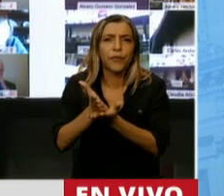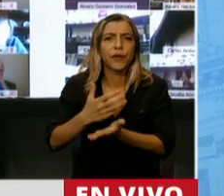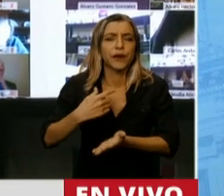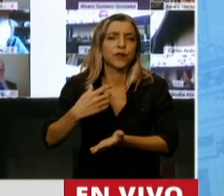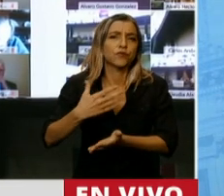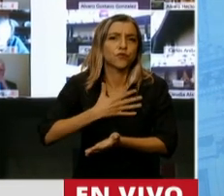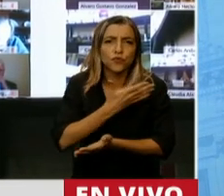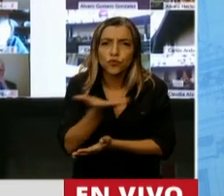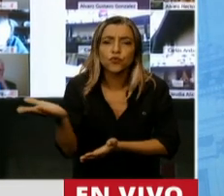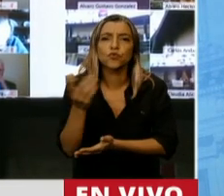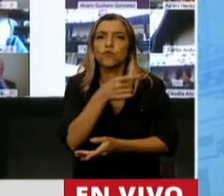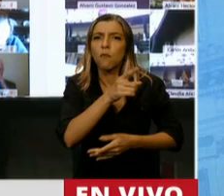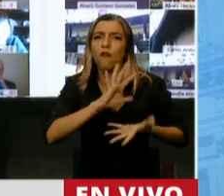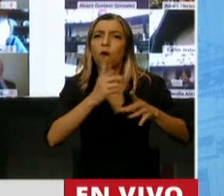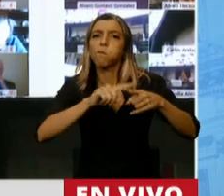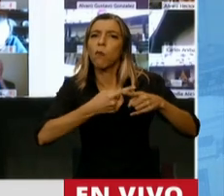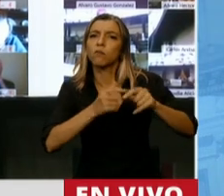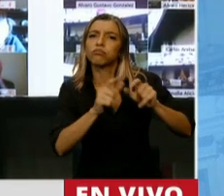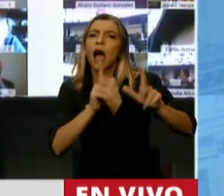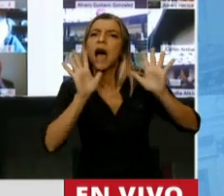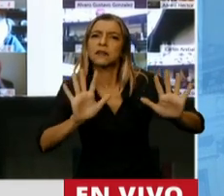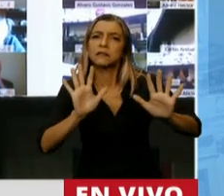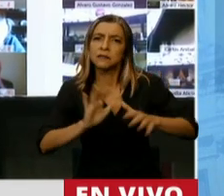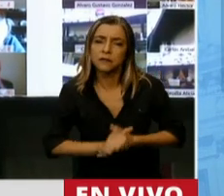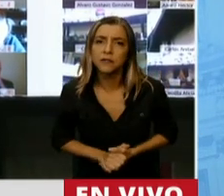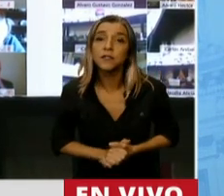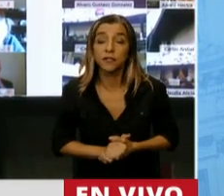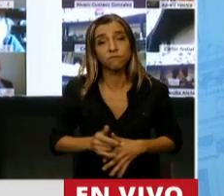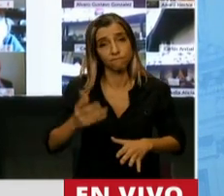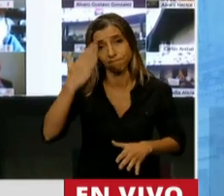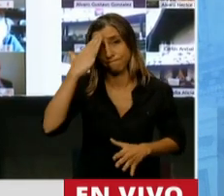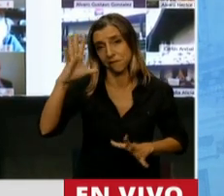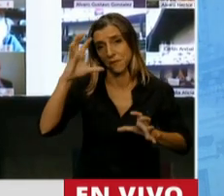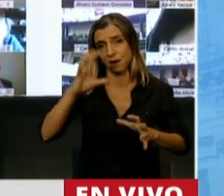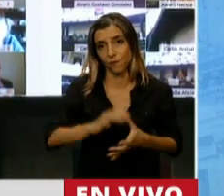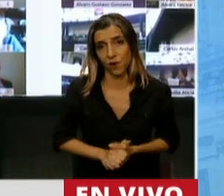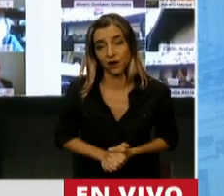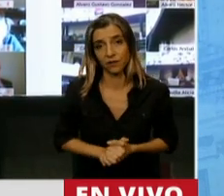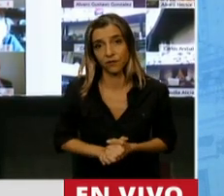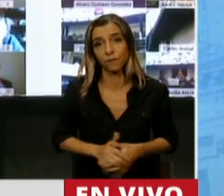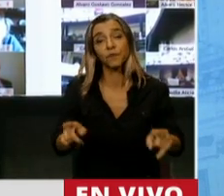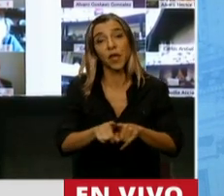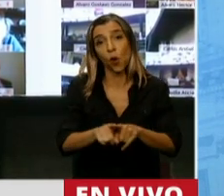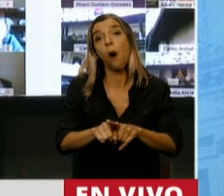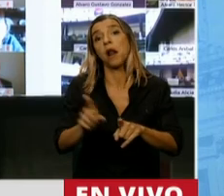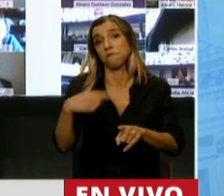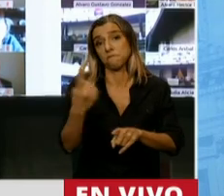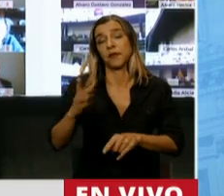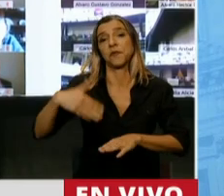Como tengo muy presente lo que ocurrió cuando pusimos en marcha la ley de